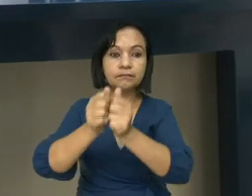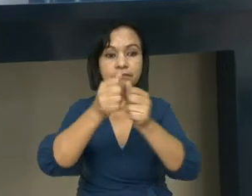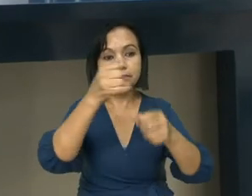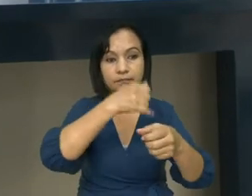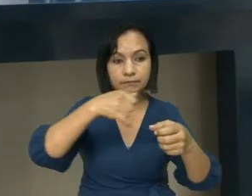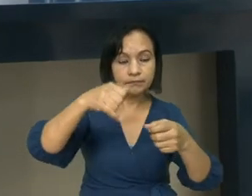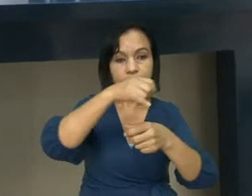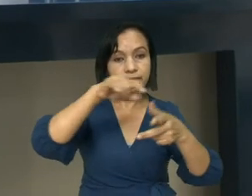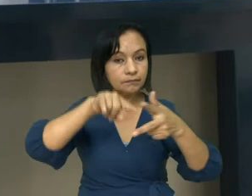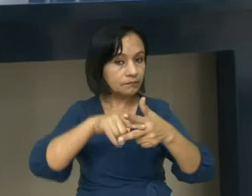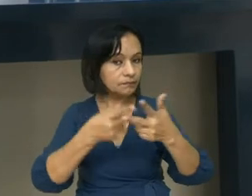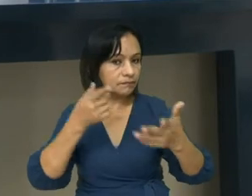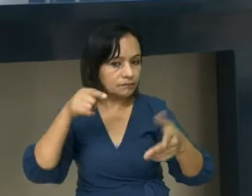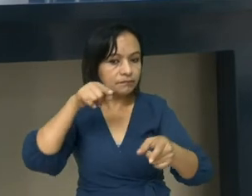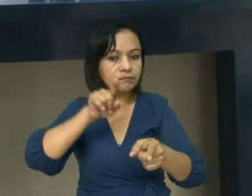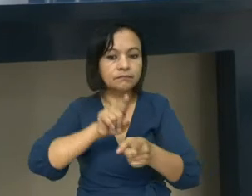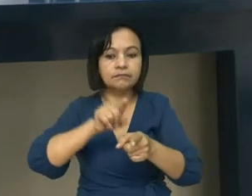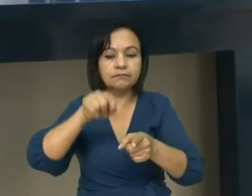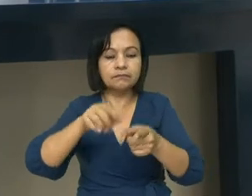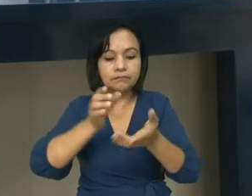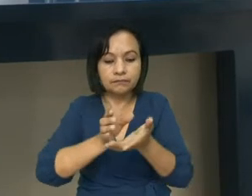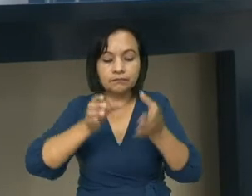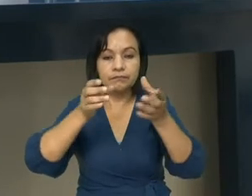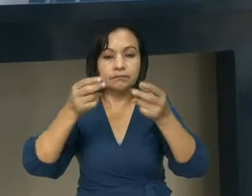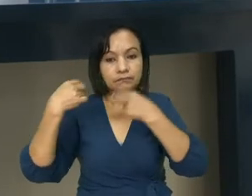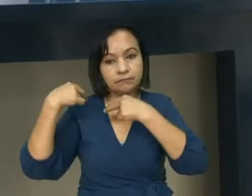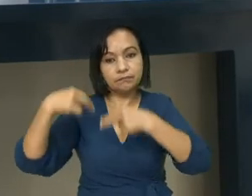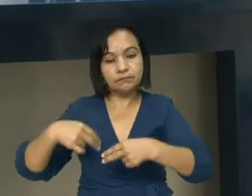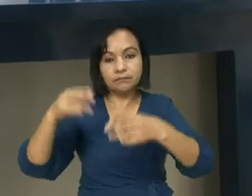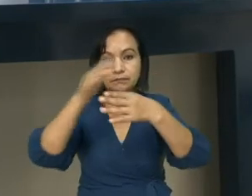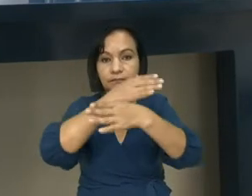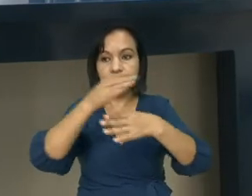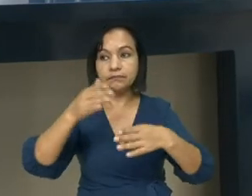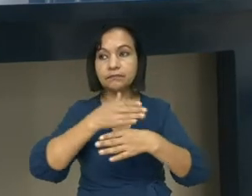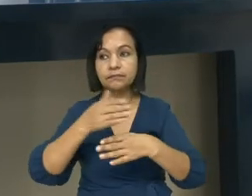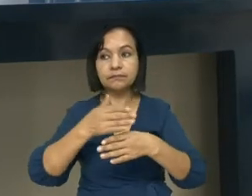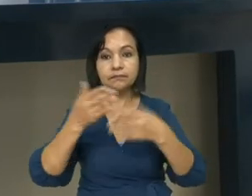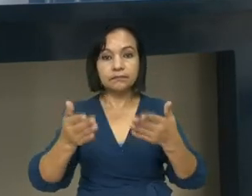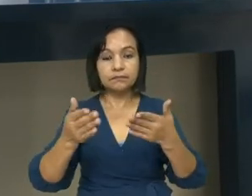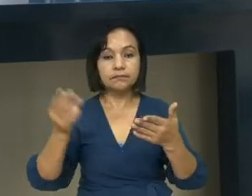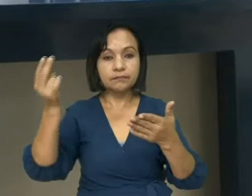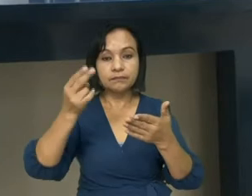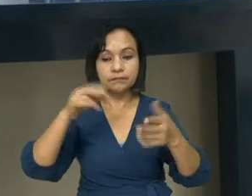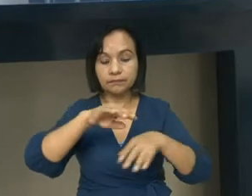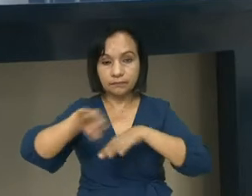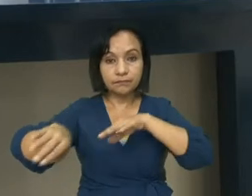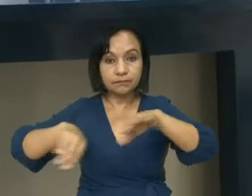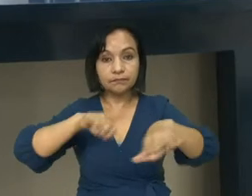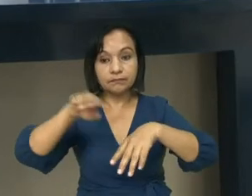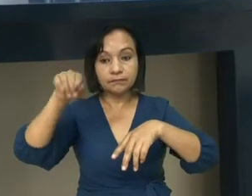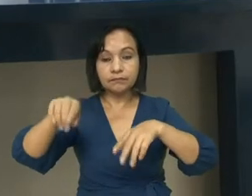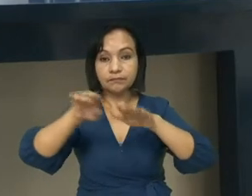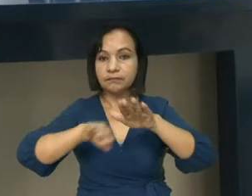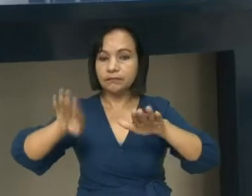isla, sus orígenes, que se encontró en vasijas con restos humanos, etcétera, y el uso de las piscinas.